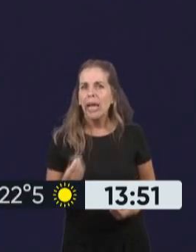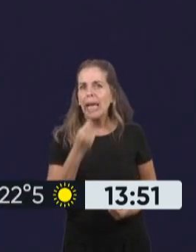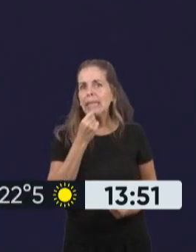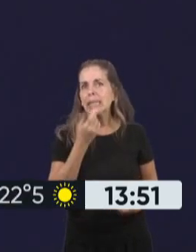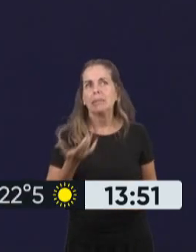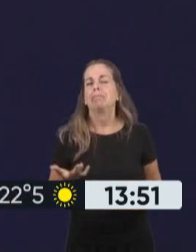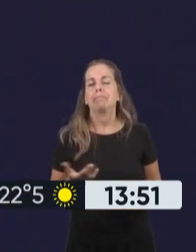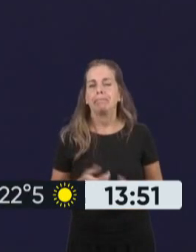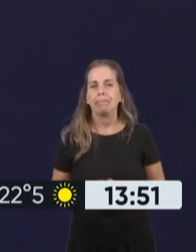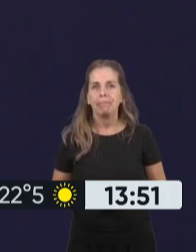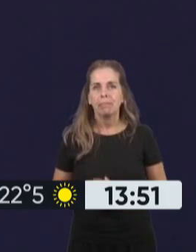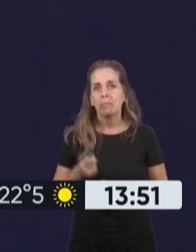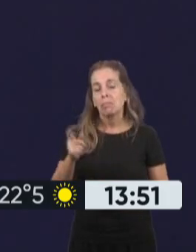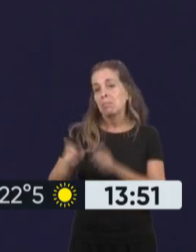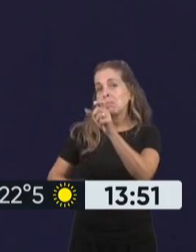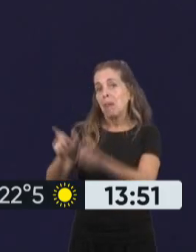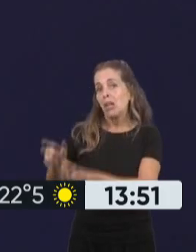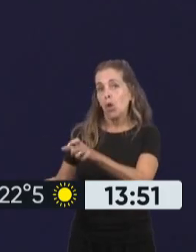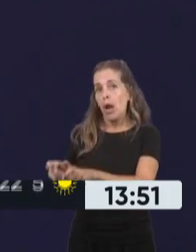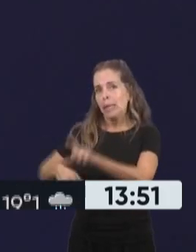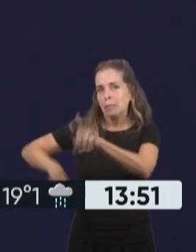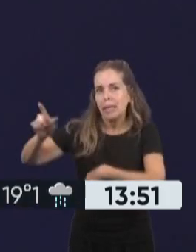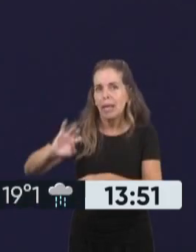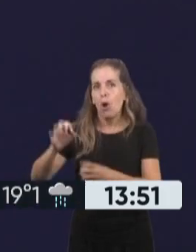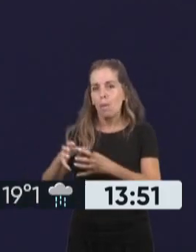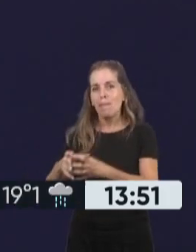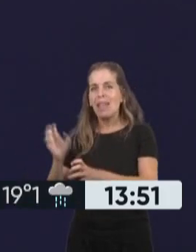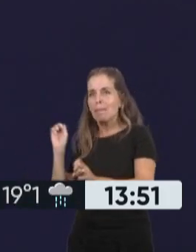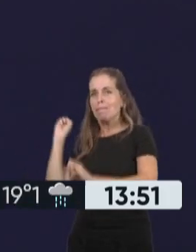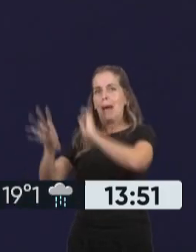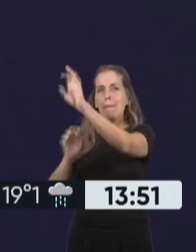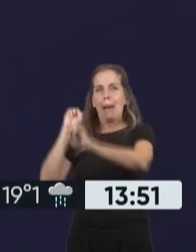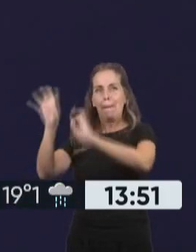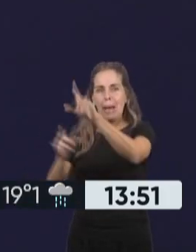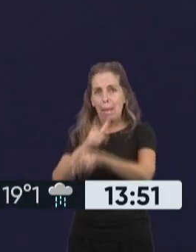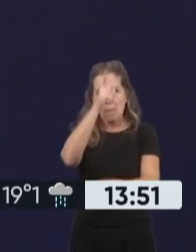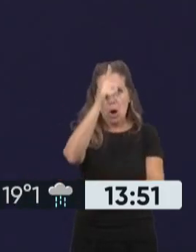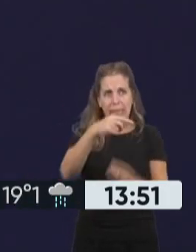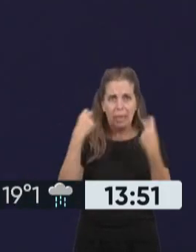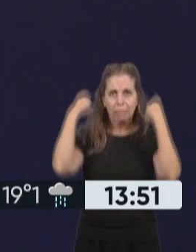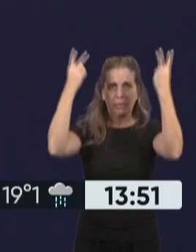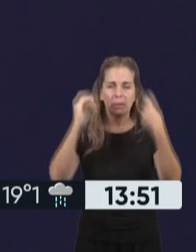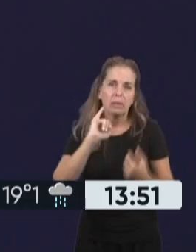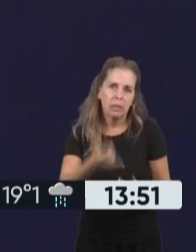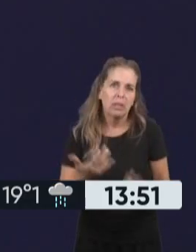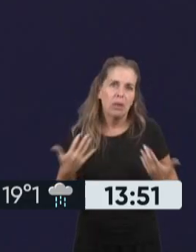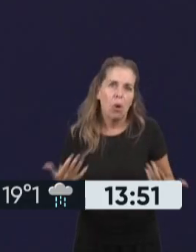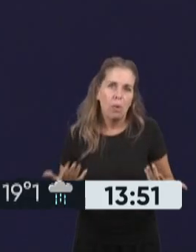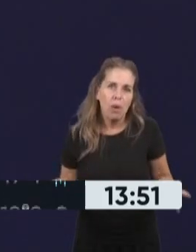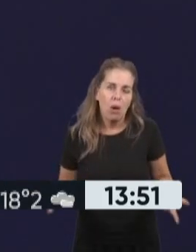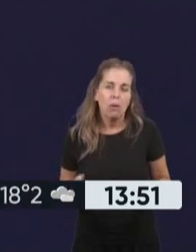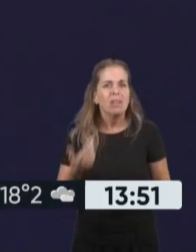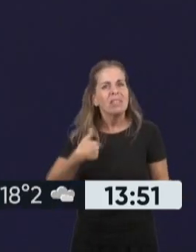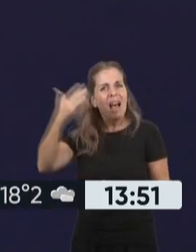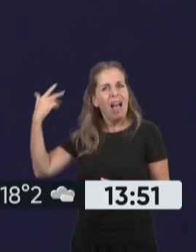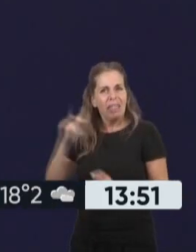un personaje de estos tira una piedra, el policía reacciona? Bueno, sí, claramente las fuerzas de seguridad van a reaccionar, de hecho